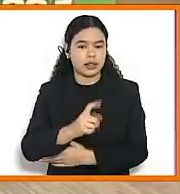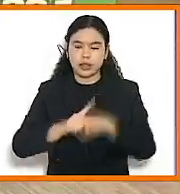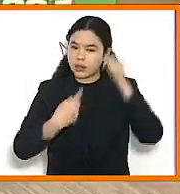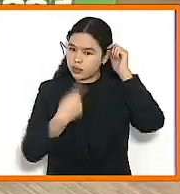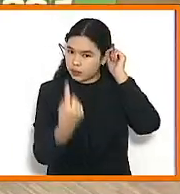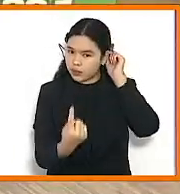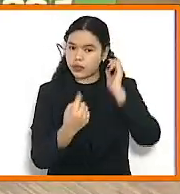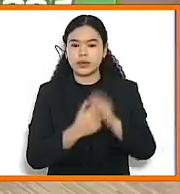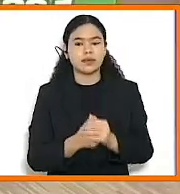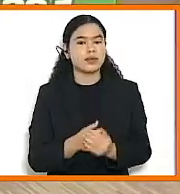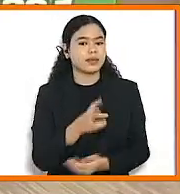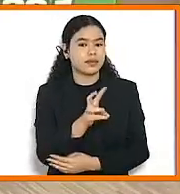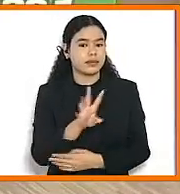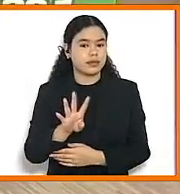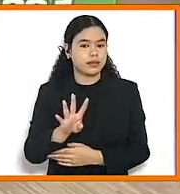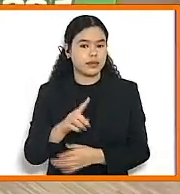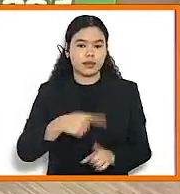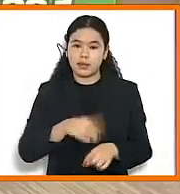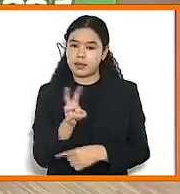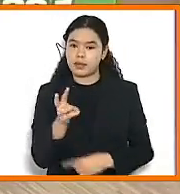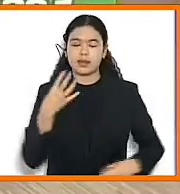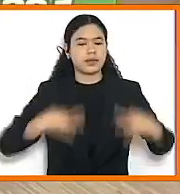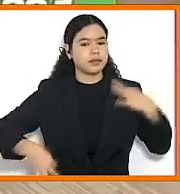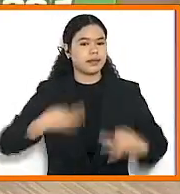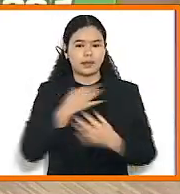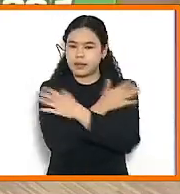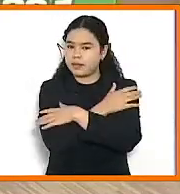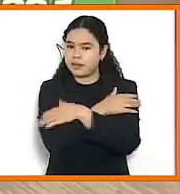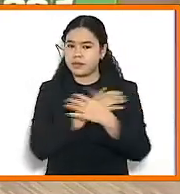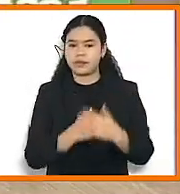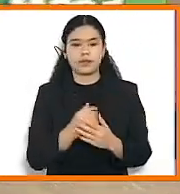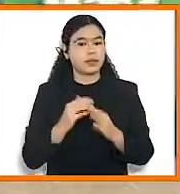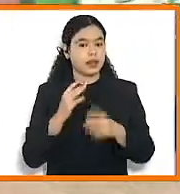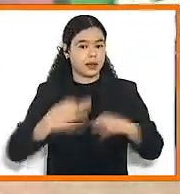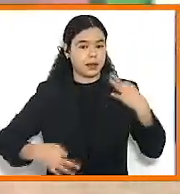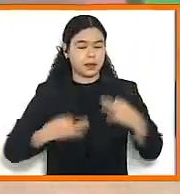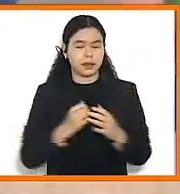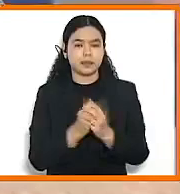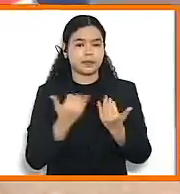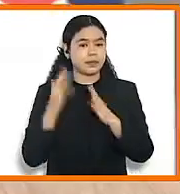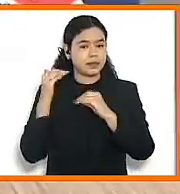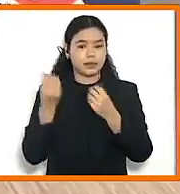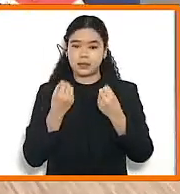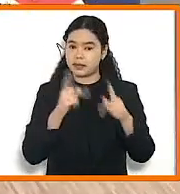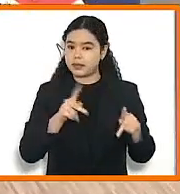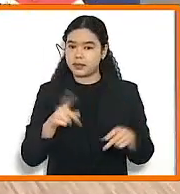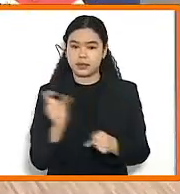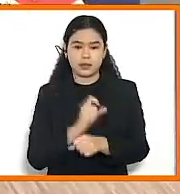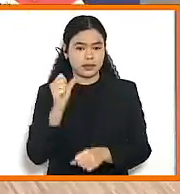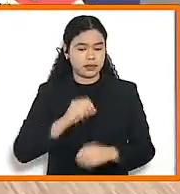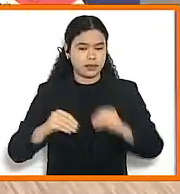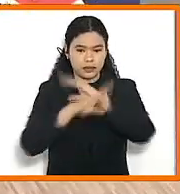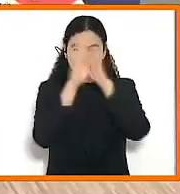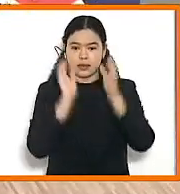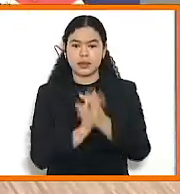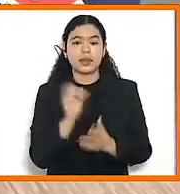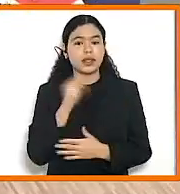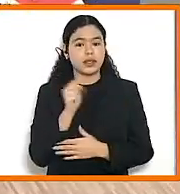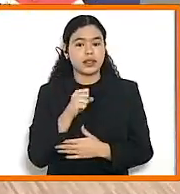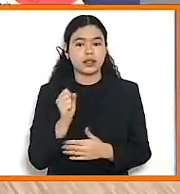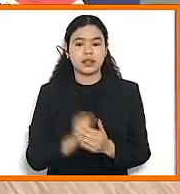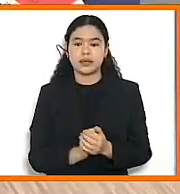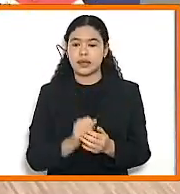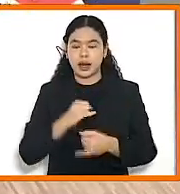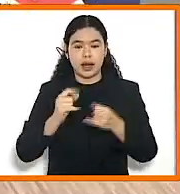1, 64, más 6. Muchas felicidades. Esperamos haber tenido muchos ganadores en esta hermosa mañana, Francini. Así es, Tatiana.